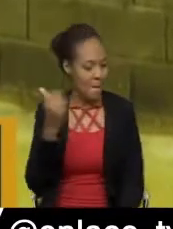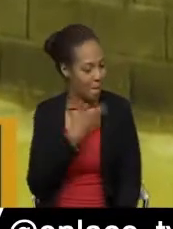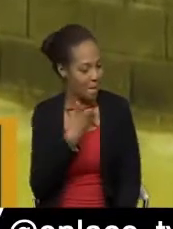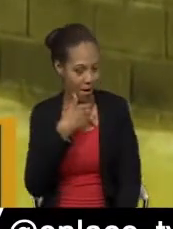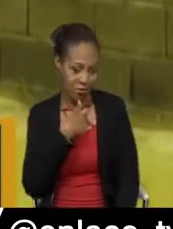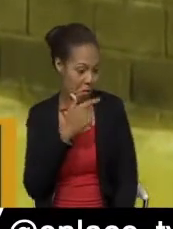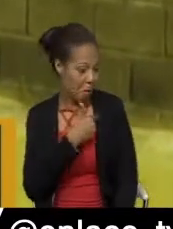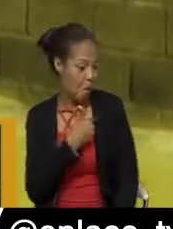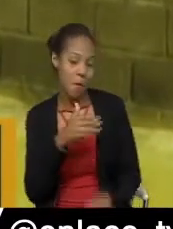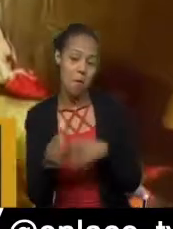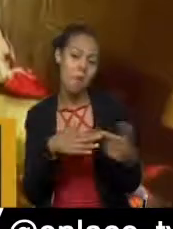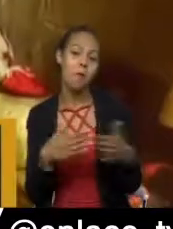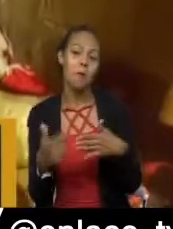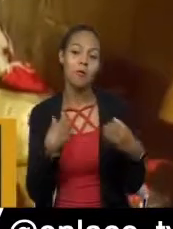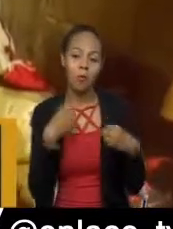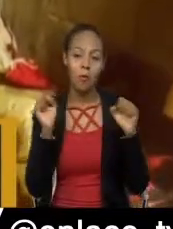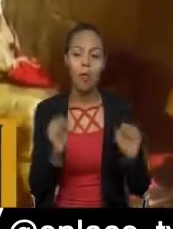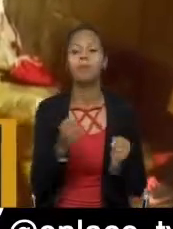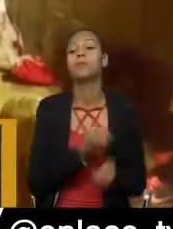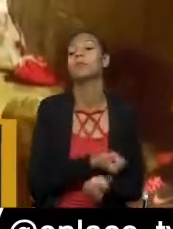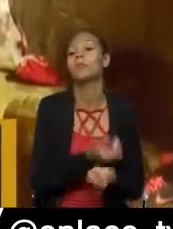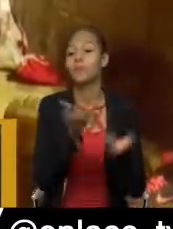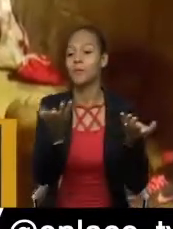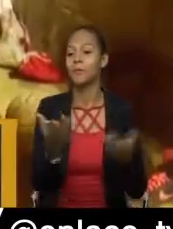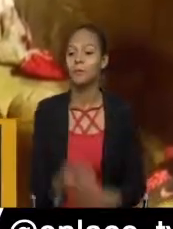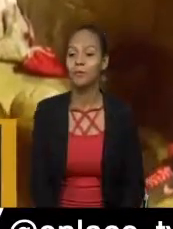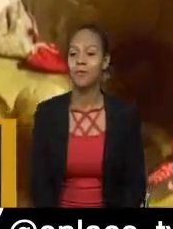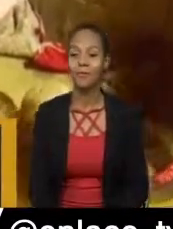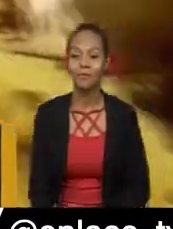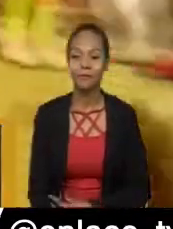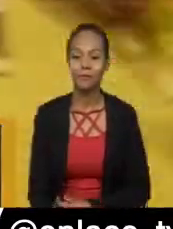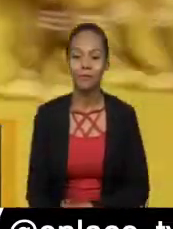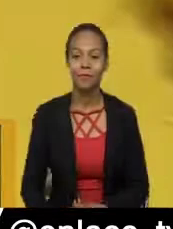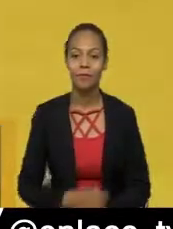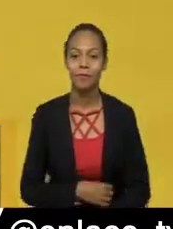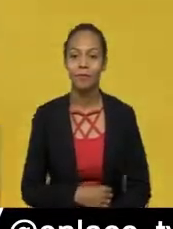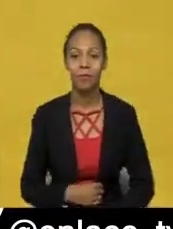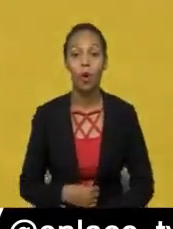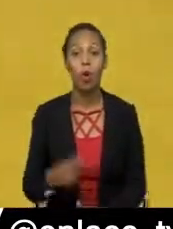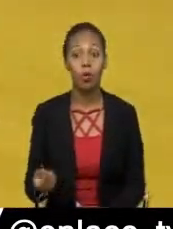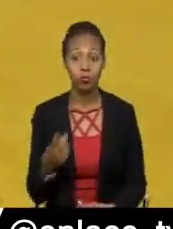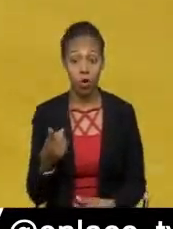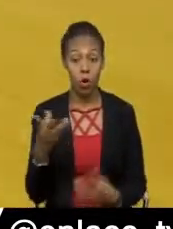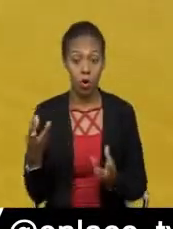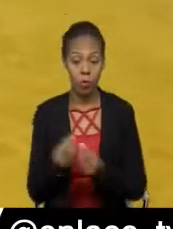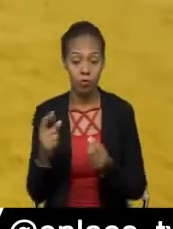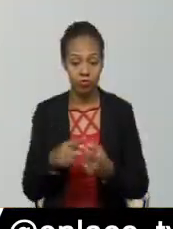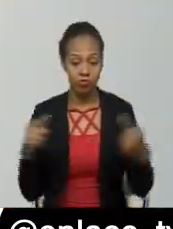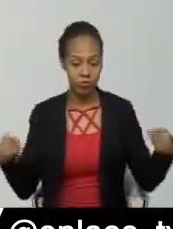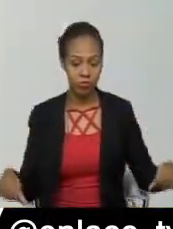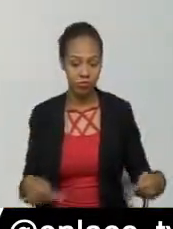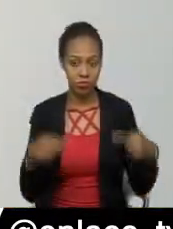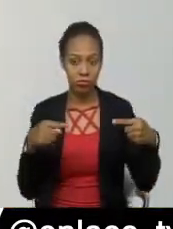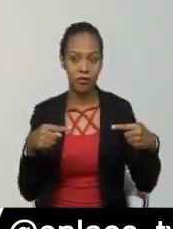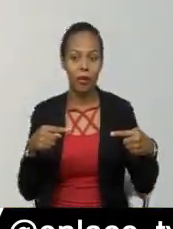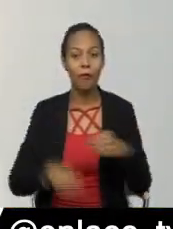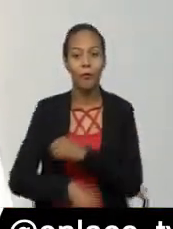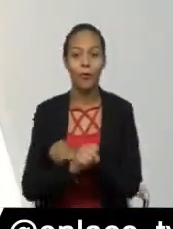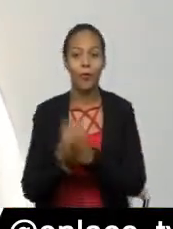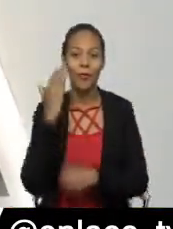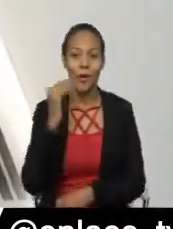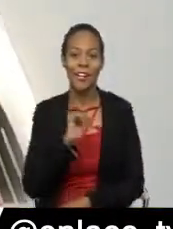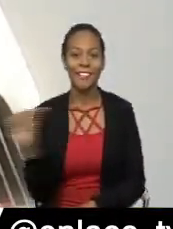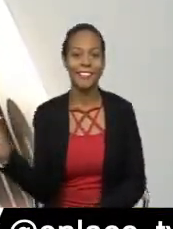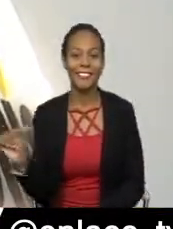mejor de cada nosotras. El equipo Sur-Sur está preparado para ir a la final de este campeonato de minifútbol femenino. Hasta aquí